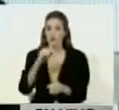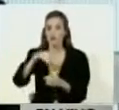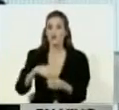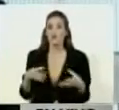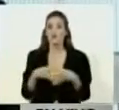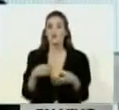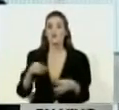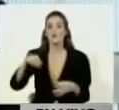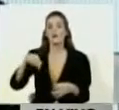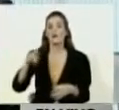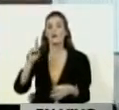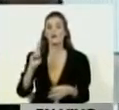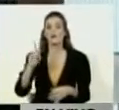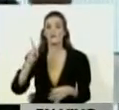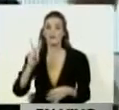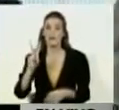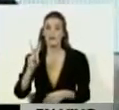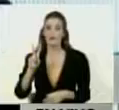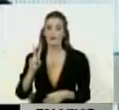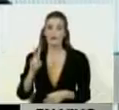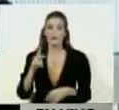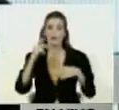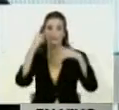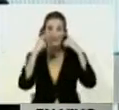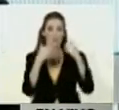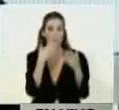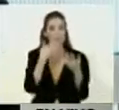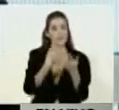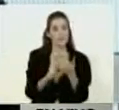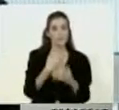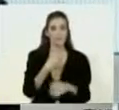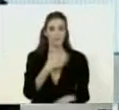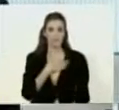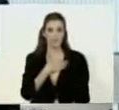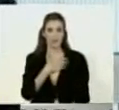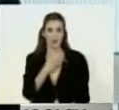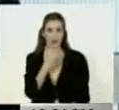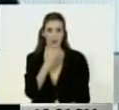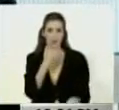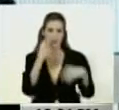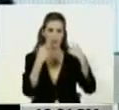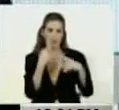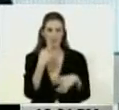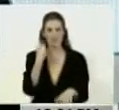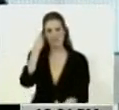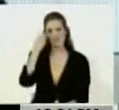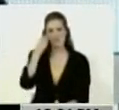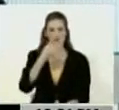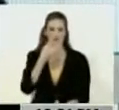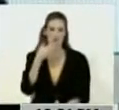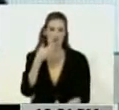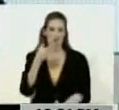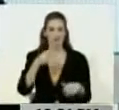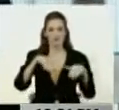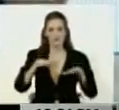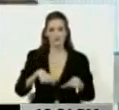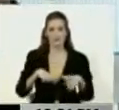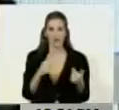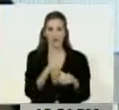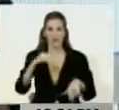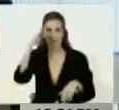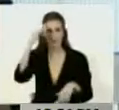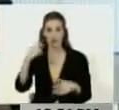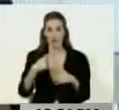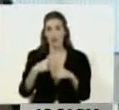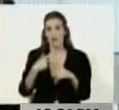PRV, cuando Hugo me plantea que él piensa pedir la baja del ejército,